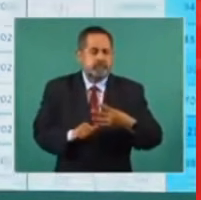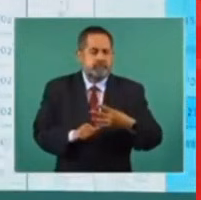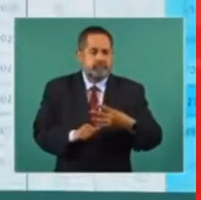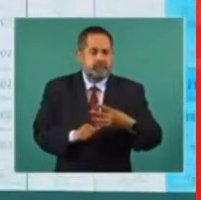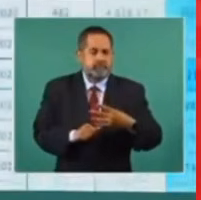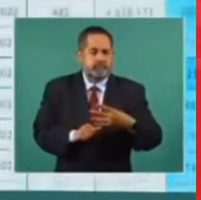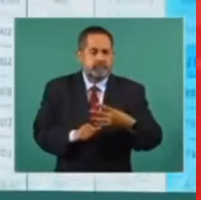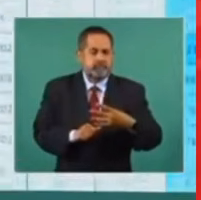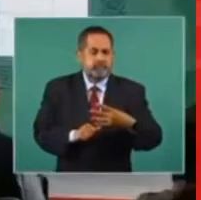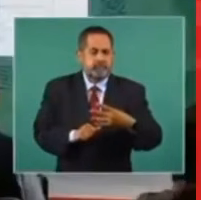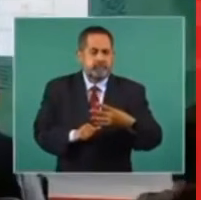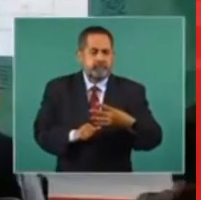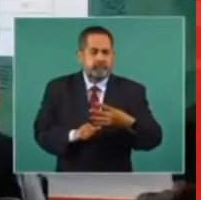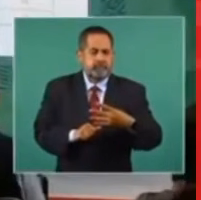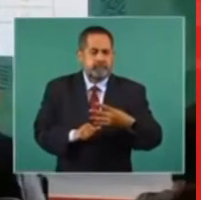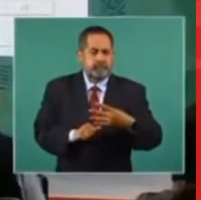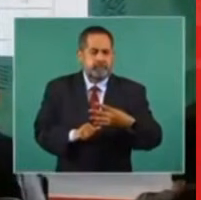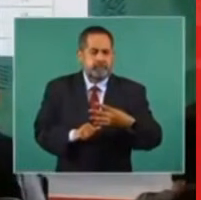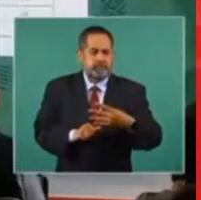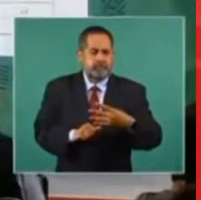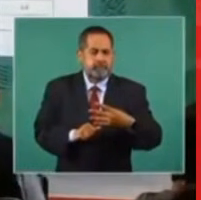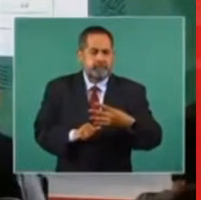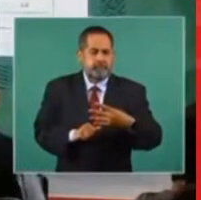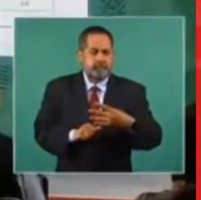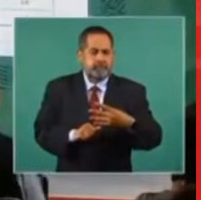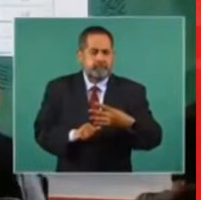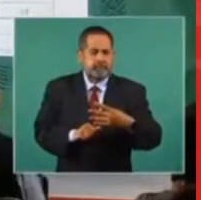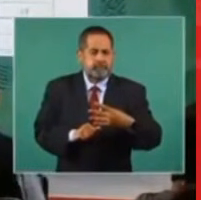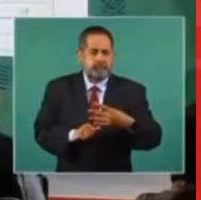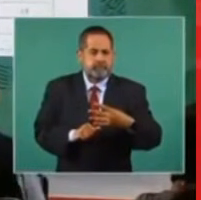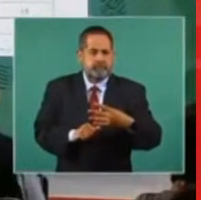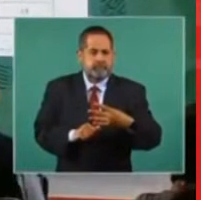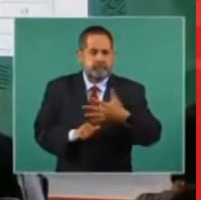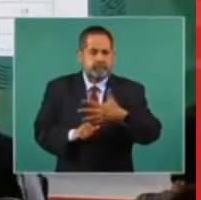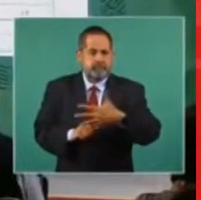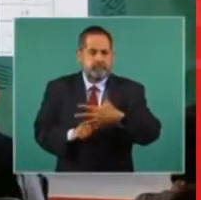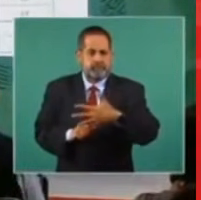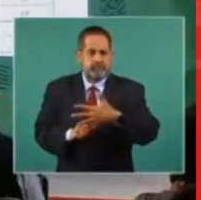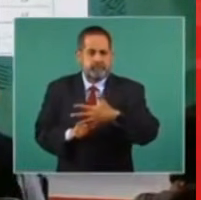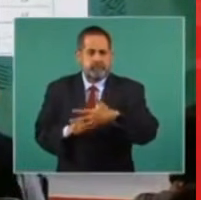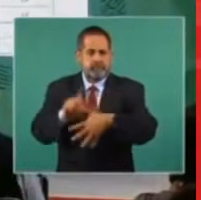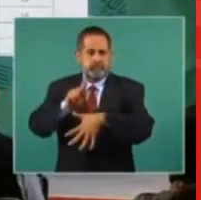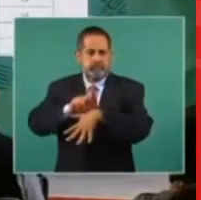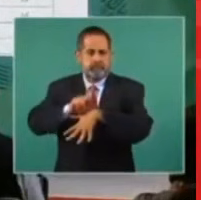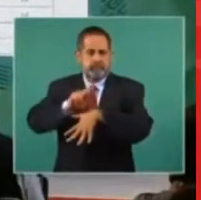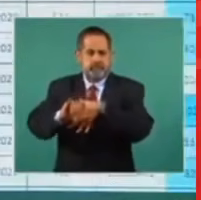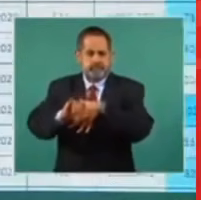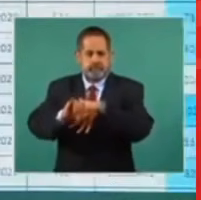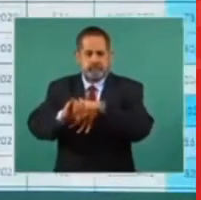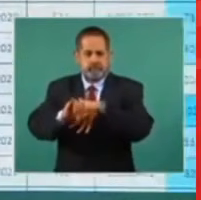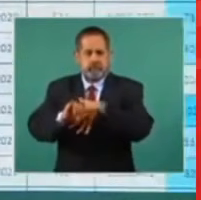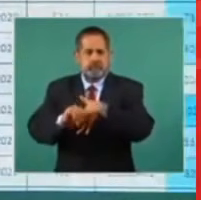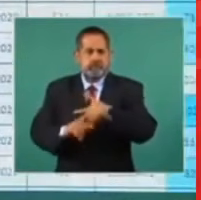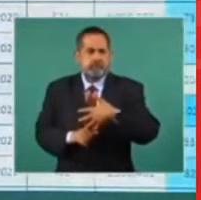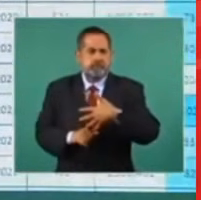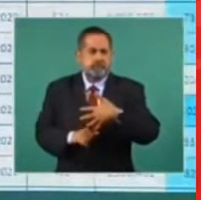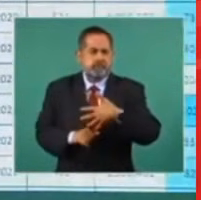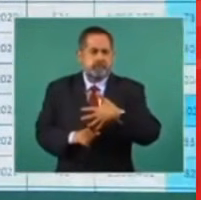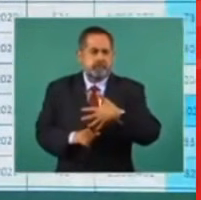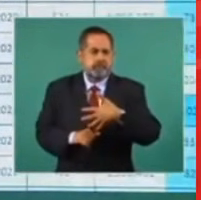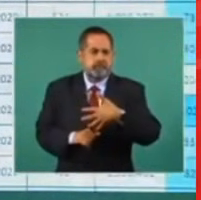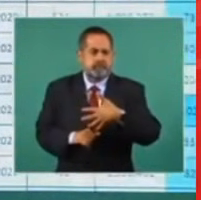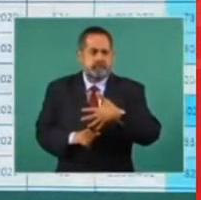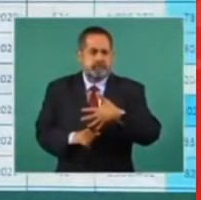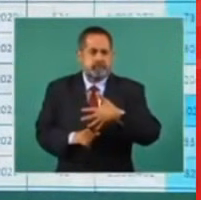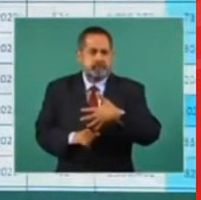falseada. Dice Jorge Ramos que le fue bastante mal a México. Bueno, ¿comparado con qué? ¿Con quién? Así como